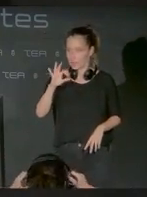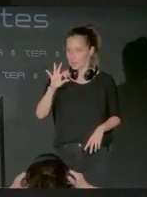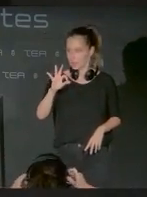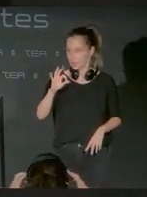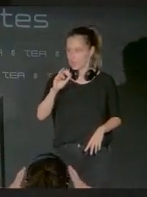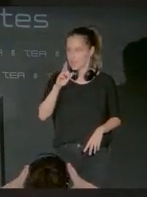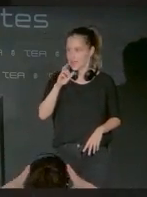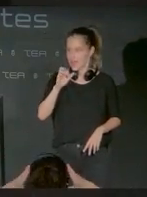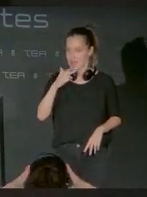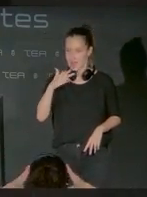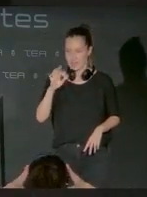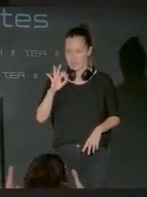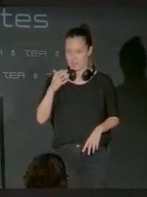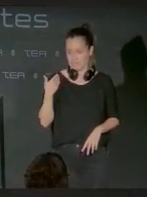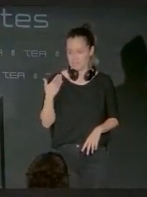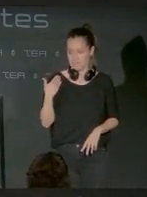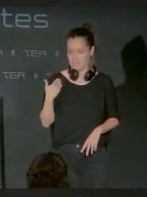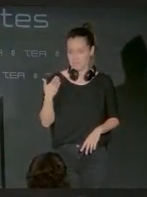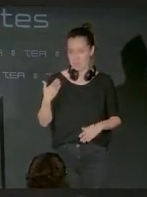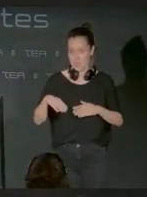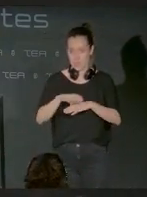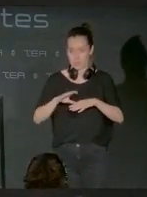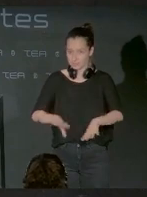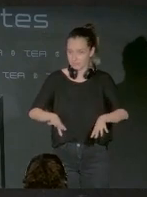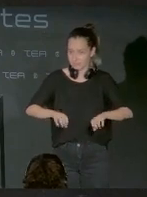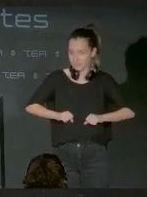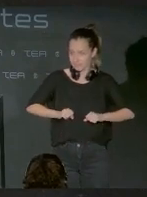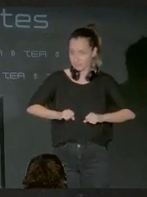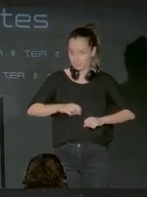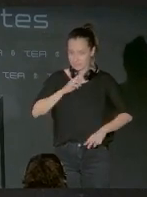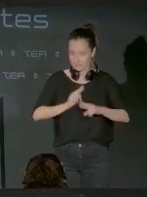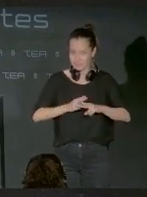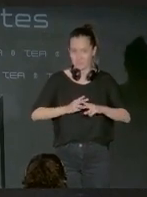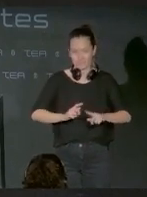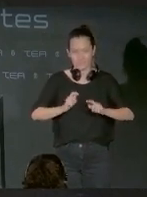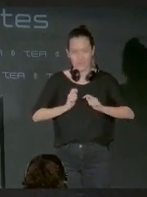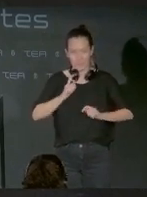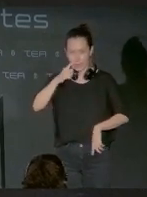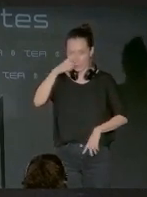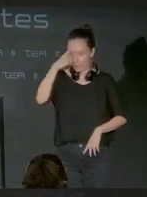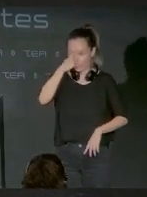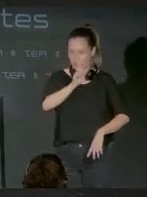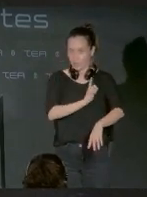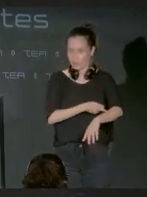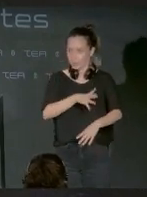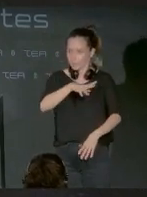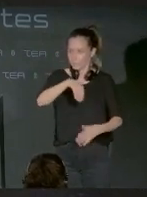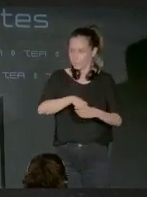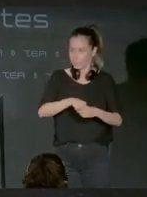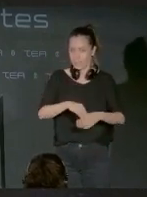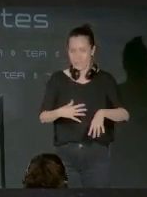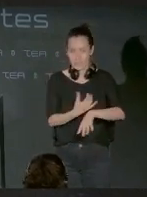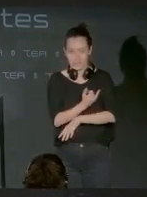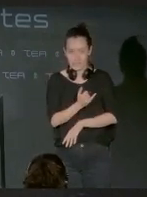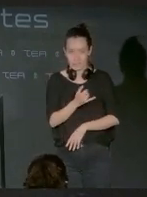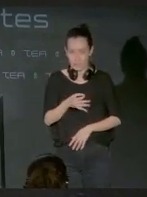de cultura museos y deporte del Cabildo insular tengo